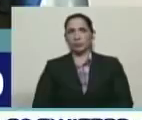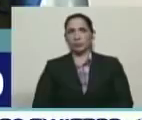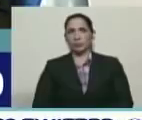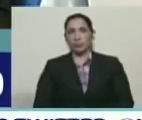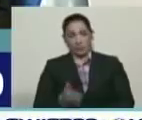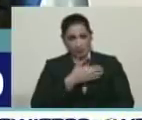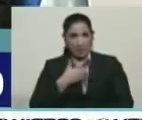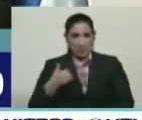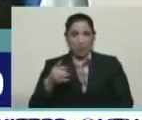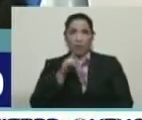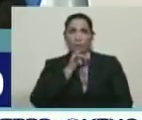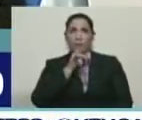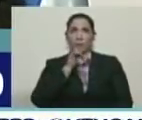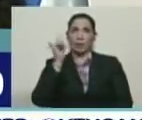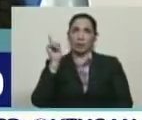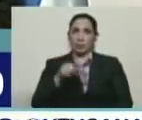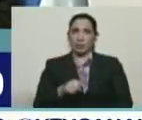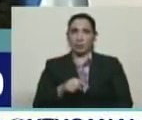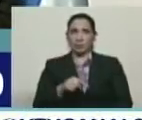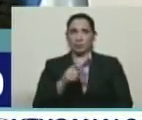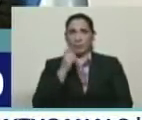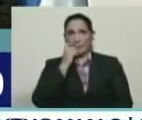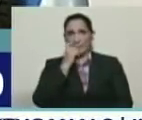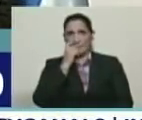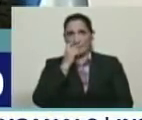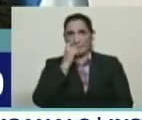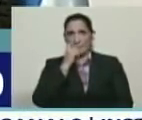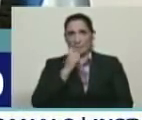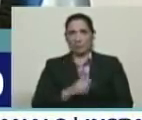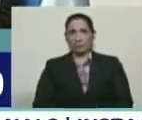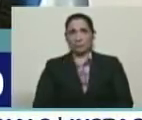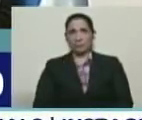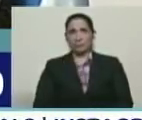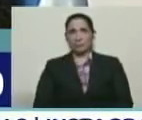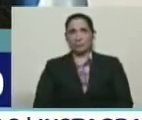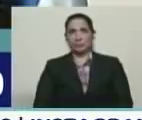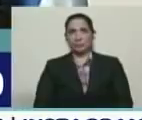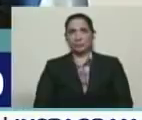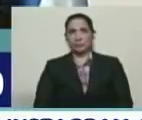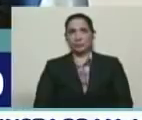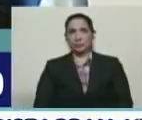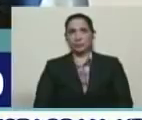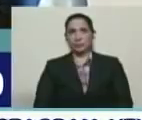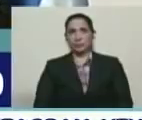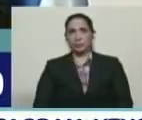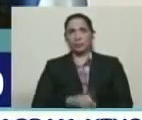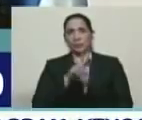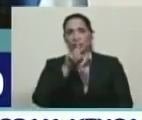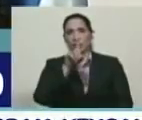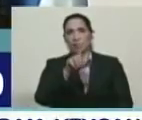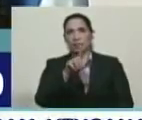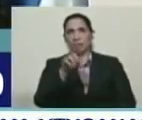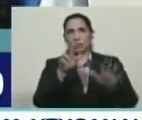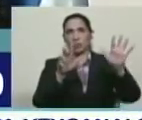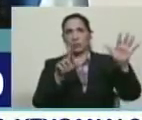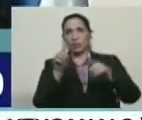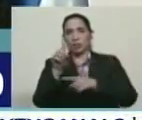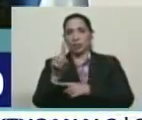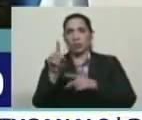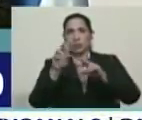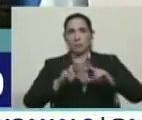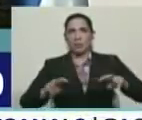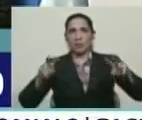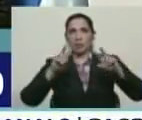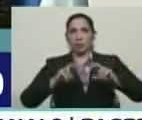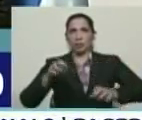Quiero destacar que dentro de este número de personas procesadas hay 181 investigaciones